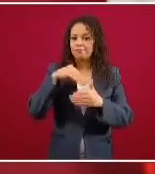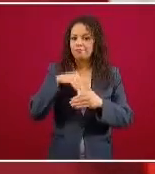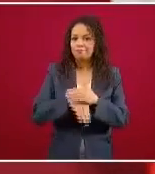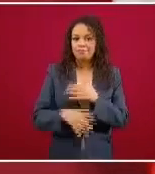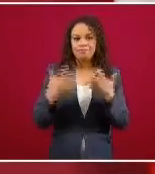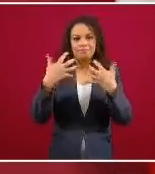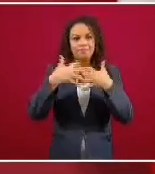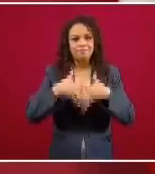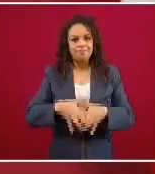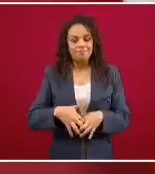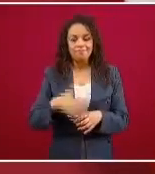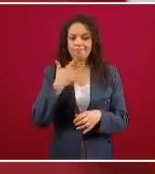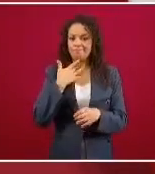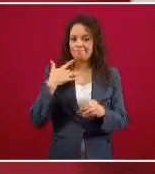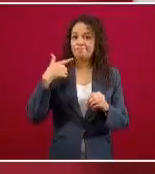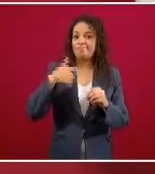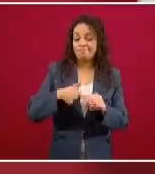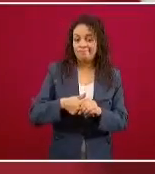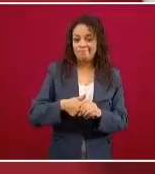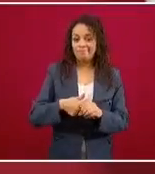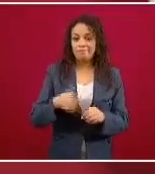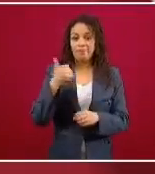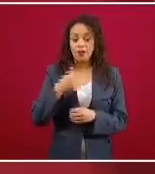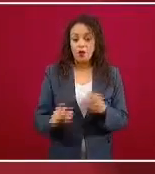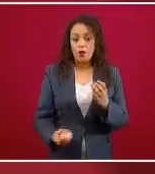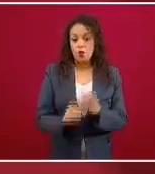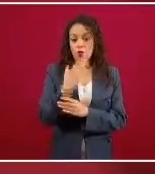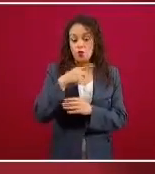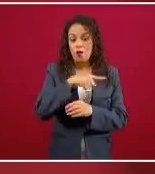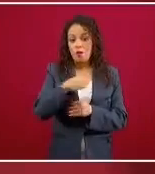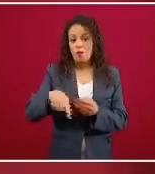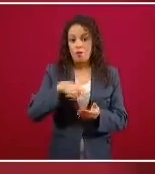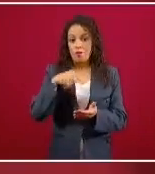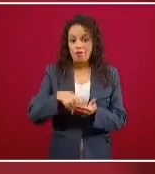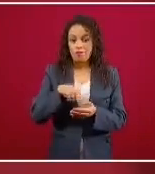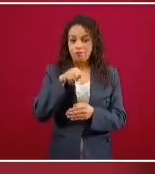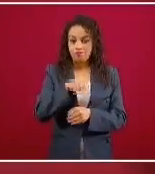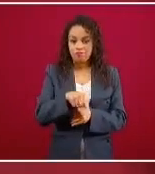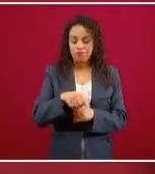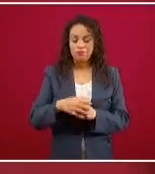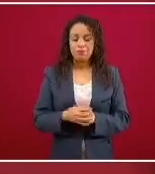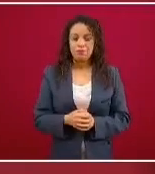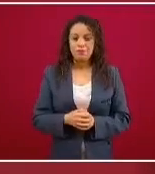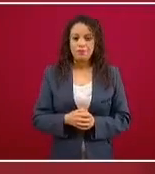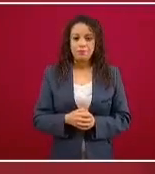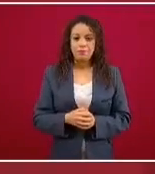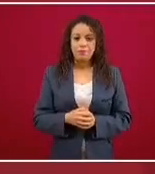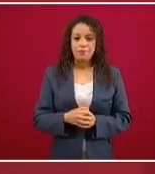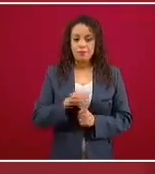y con los campos nuevos, con inversiones